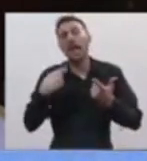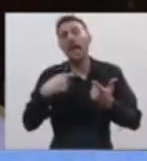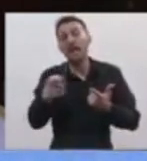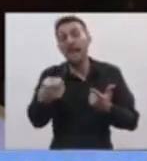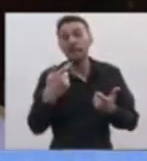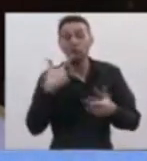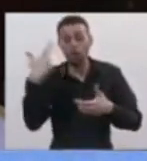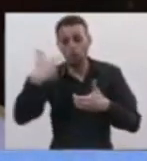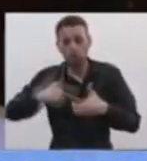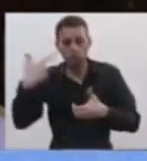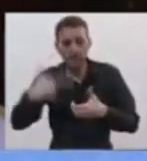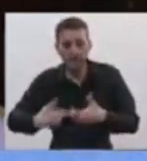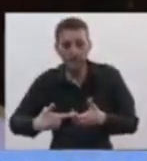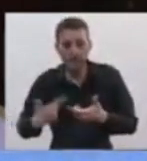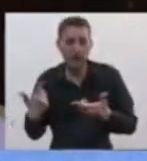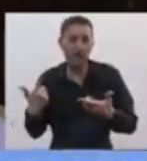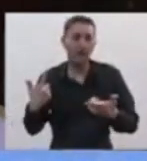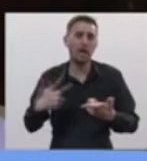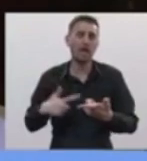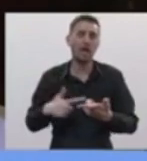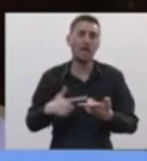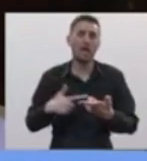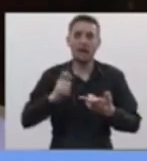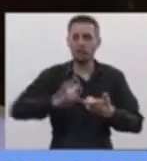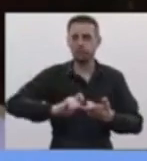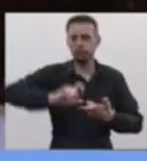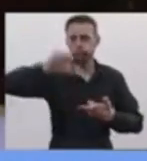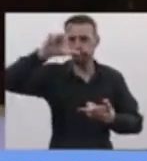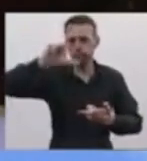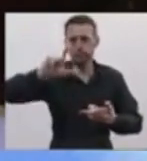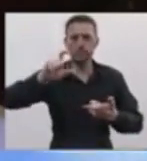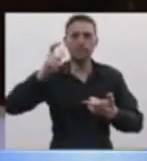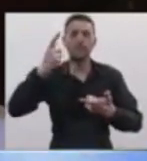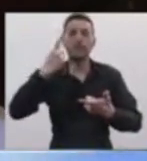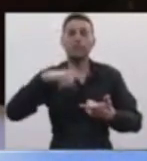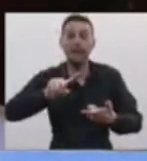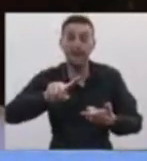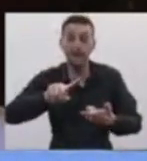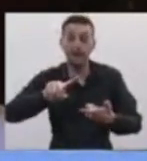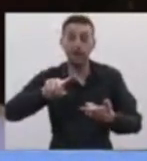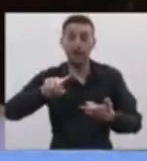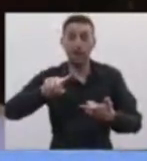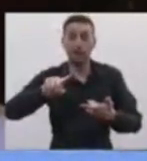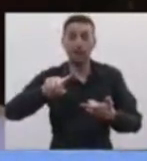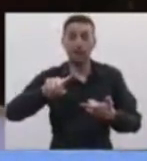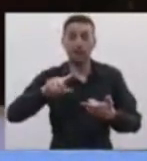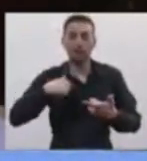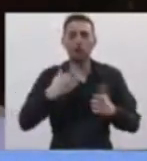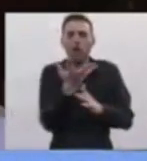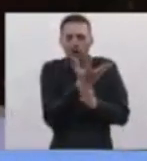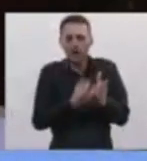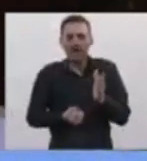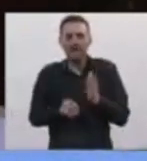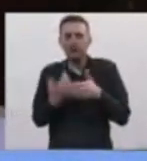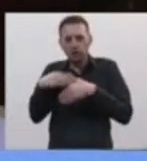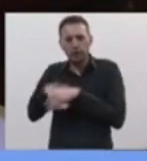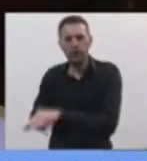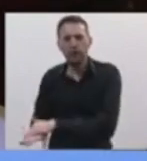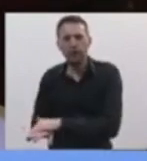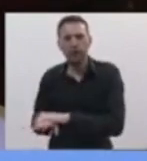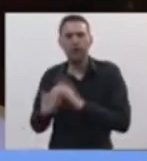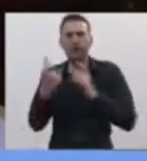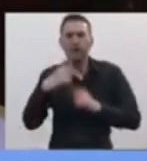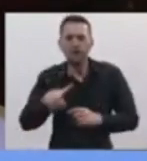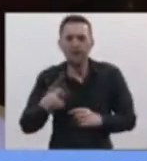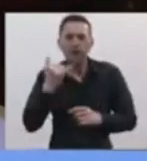combustible suben pero generó más por retenciones sí pero por otro